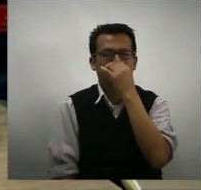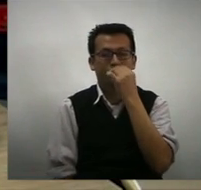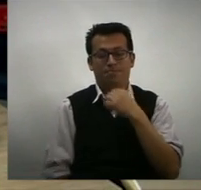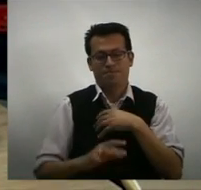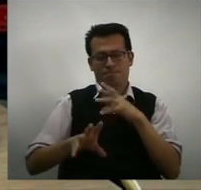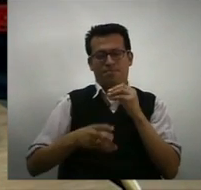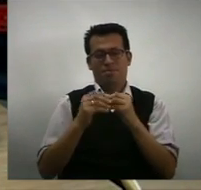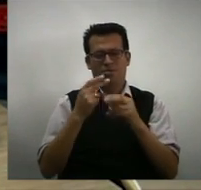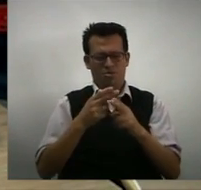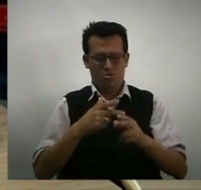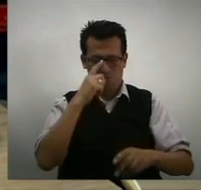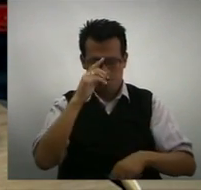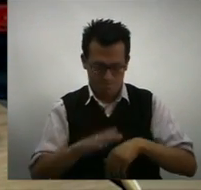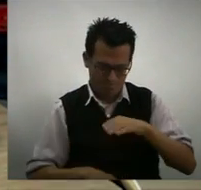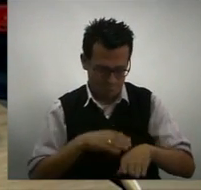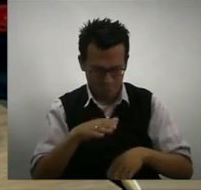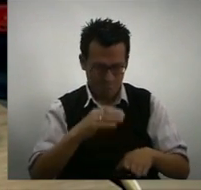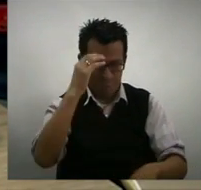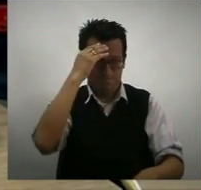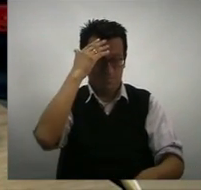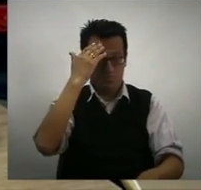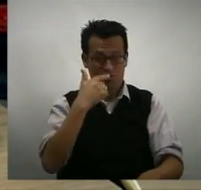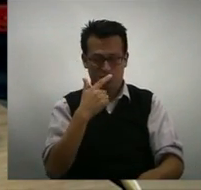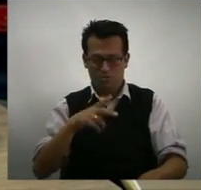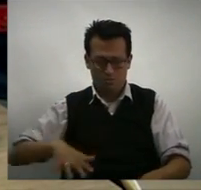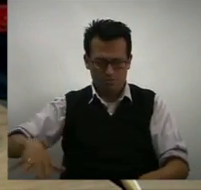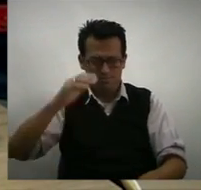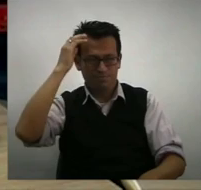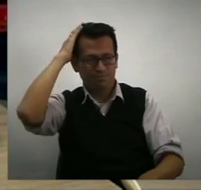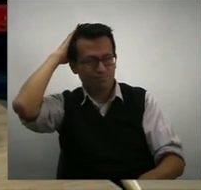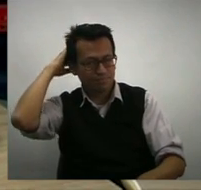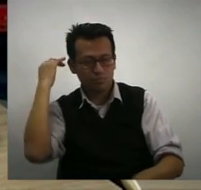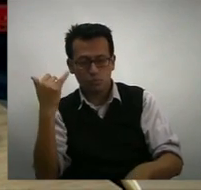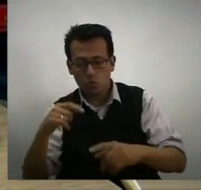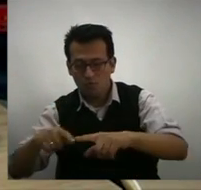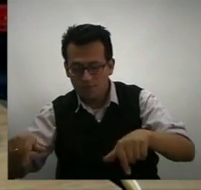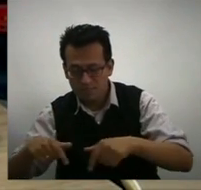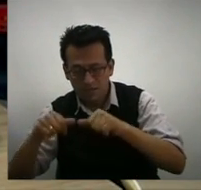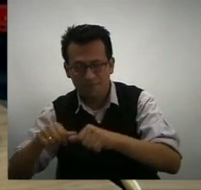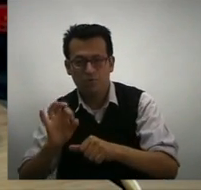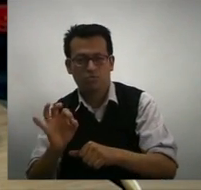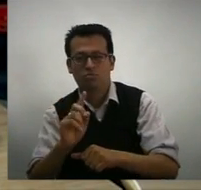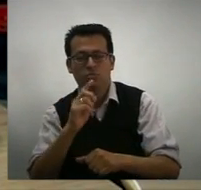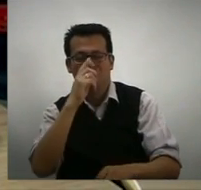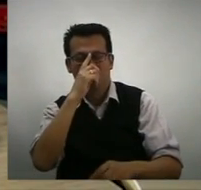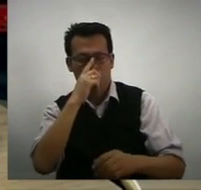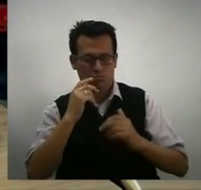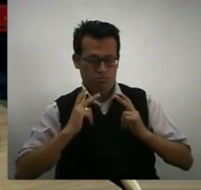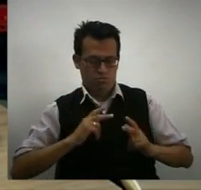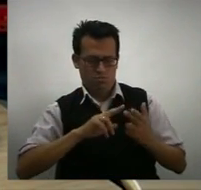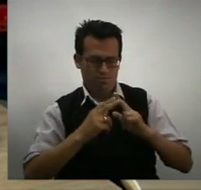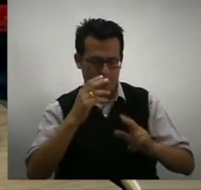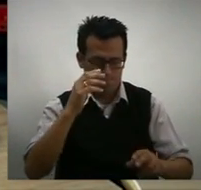Desandemos nuestros pasos. Hemos dicho que el espacio erotizado carece de lugar, no es una estructura física montada sobre el espacio que reorganiza el